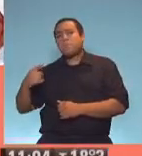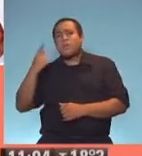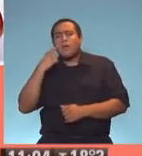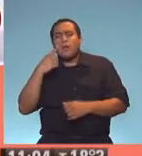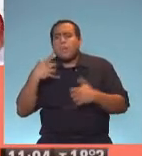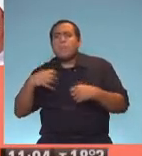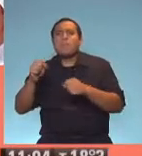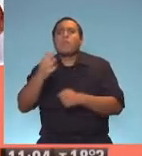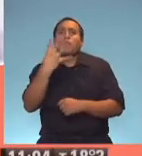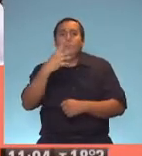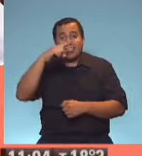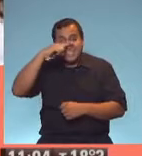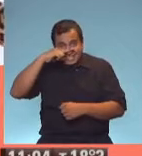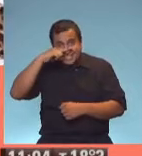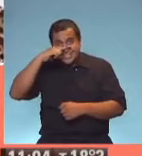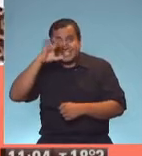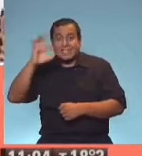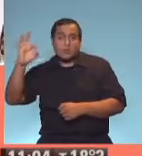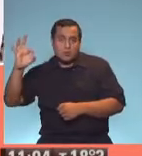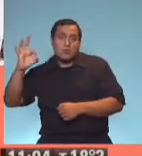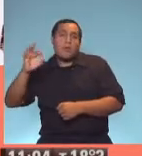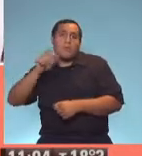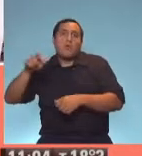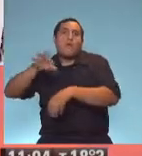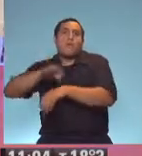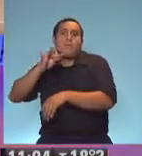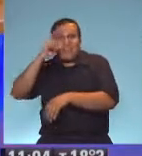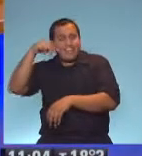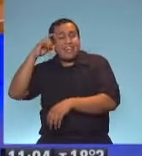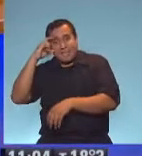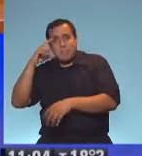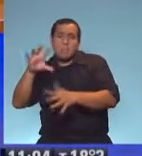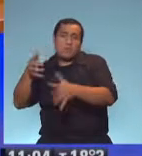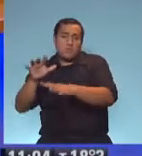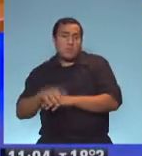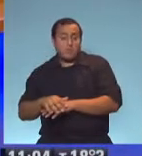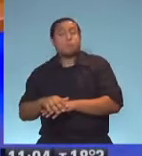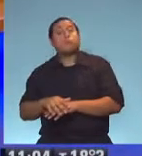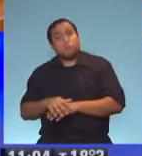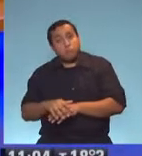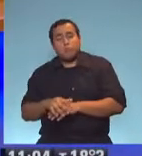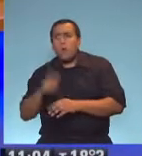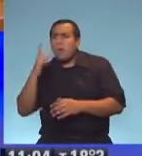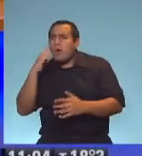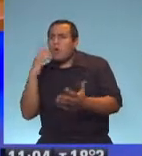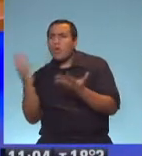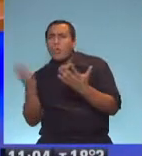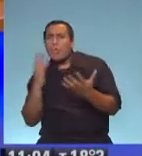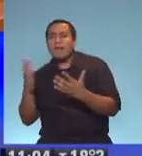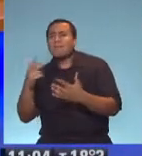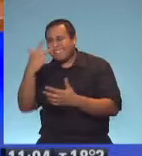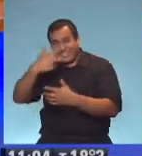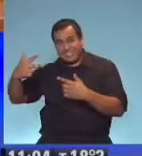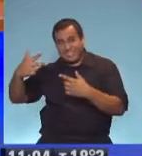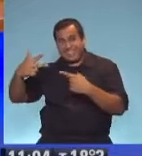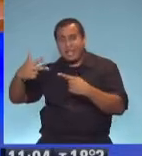notificaron 4.700 casos de dengue, el promedio fue, ¿no? De esos casos. Y en comparación, esas mismas 3 semanas